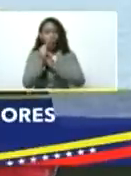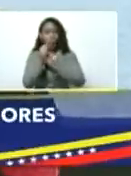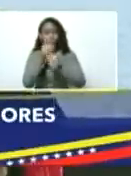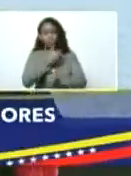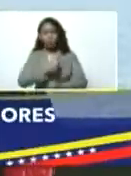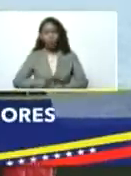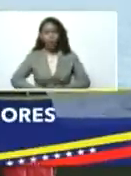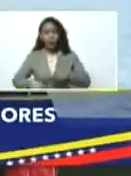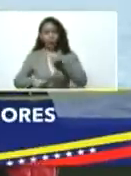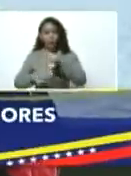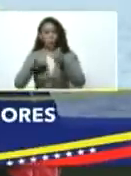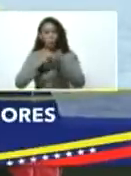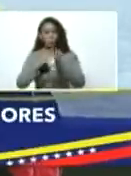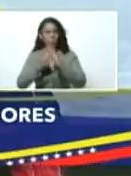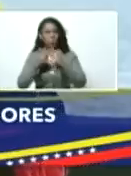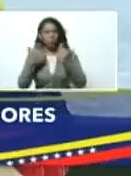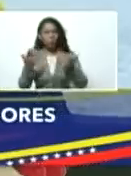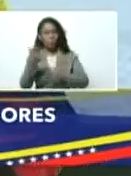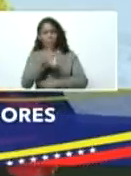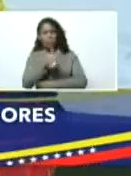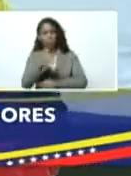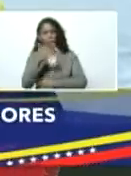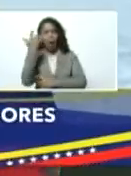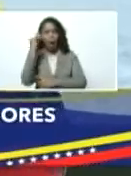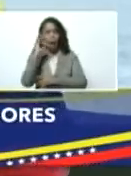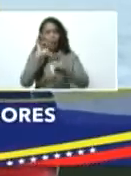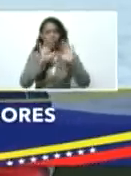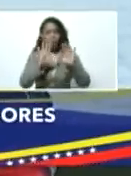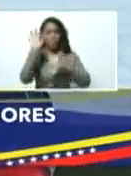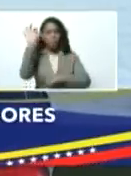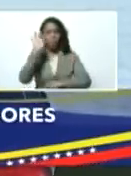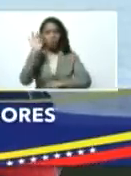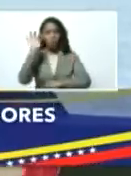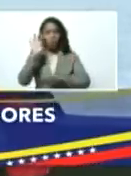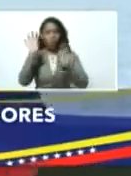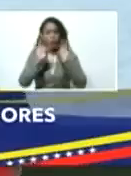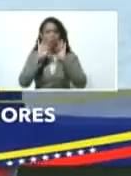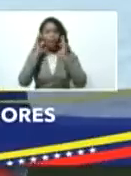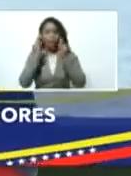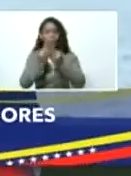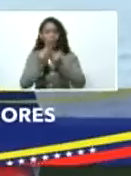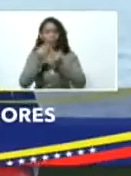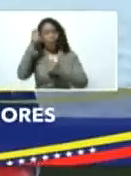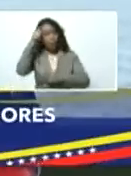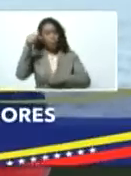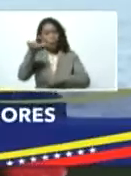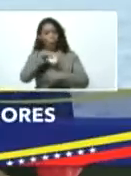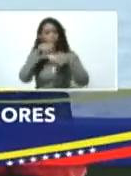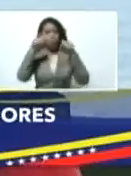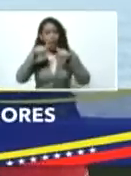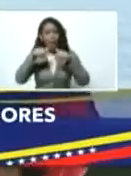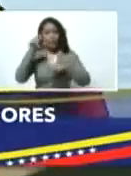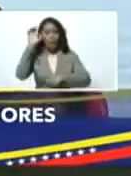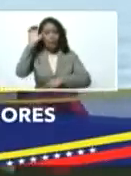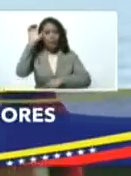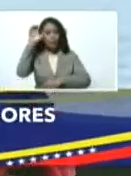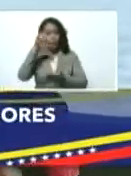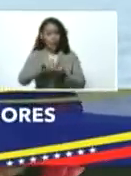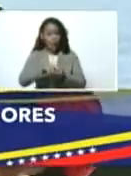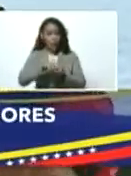presidente. Eso significa que más o menos tenemos el 10% de las familias y de la población de este estado que